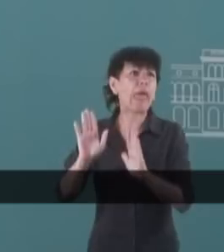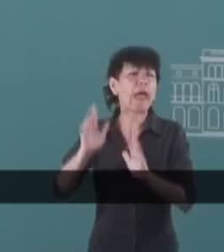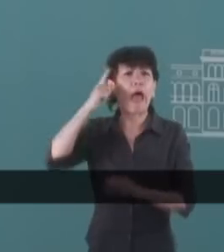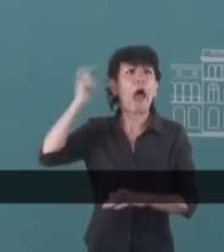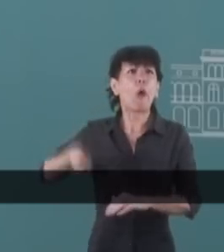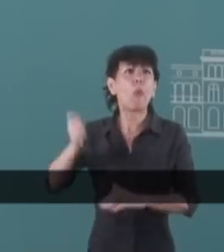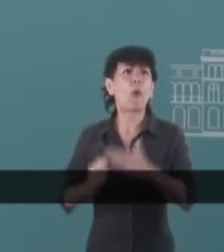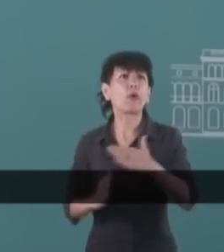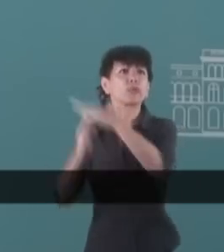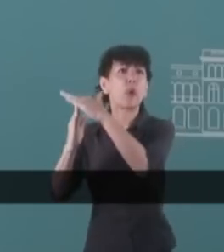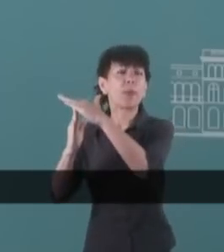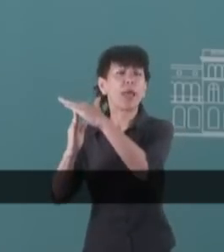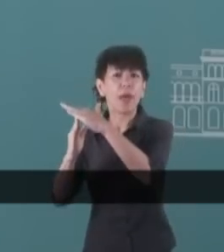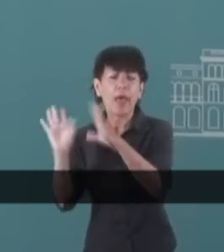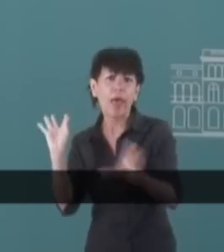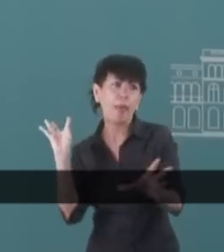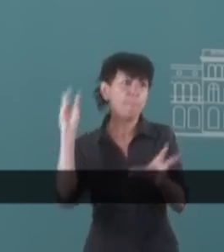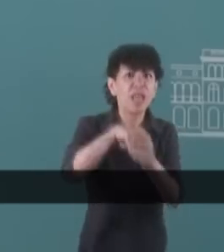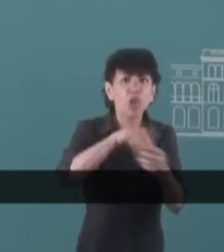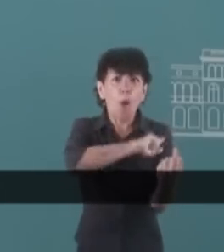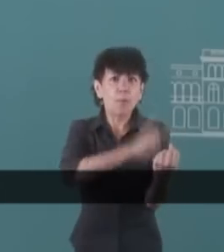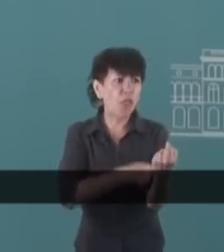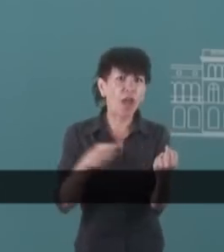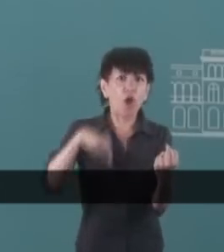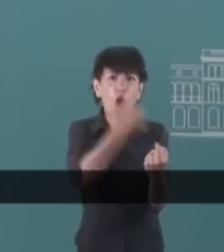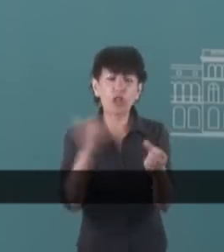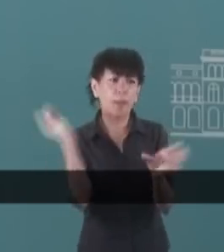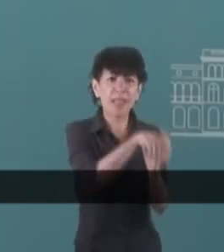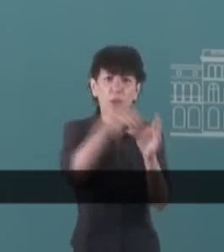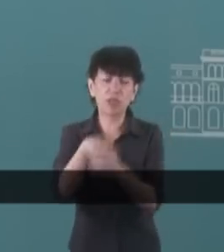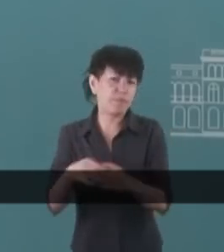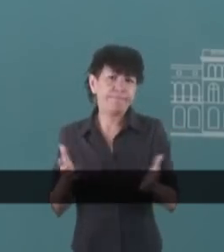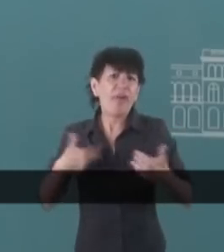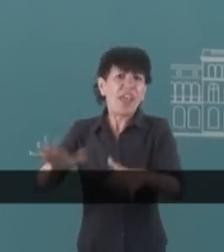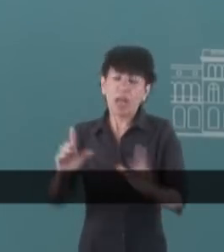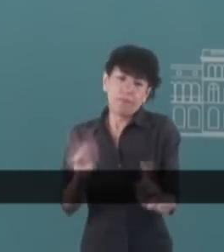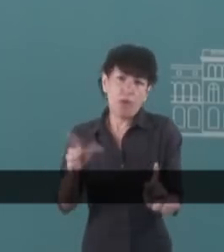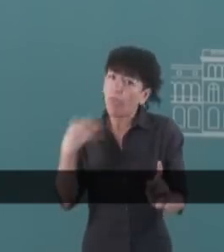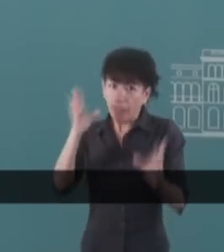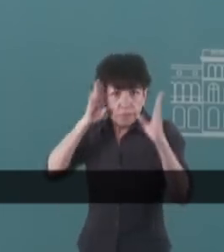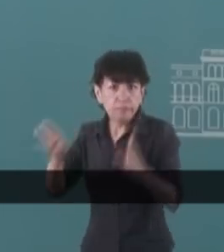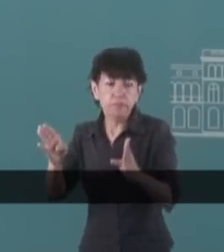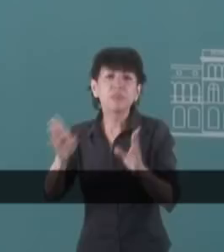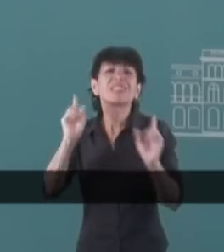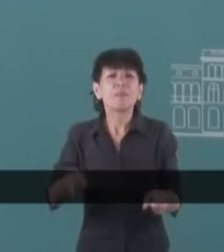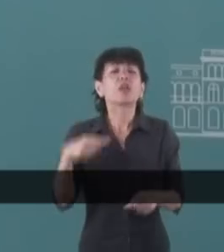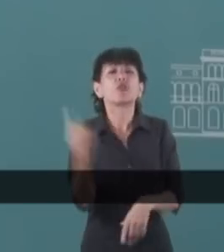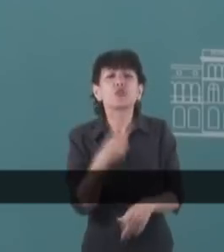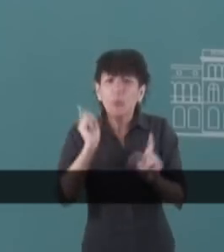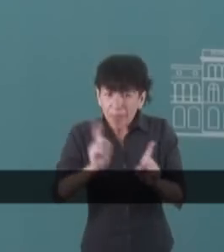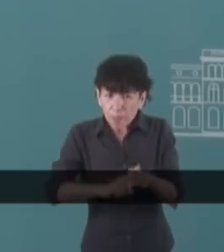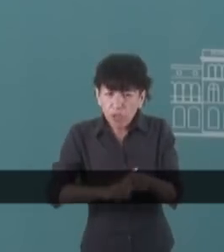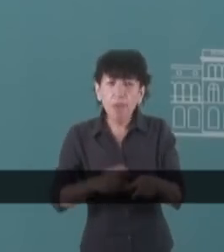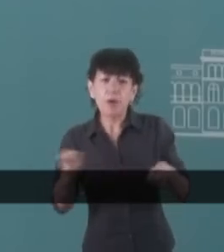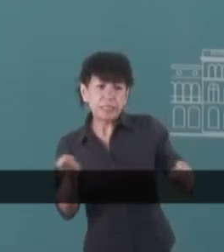Justicia de la Nación ha avasallado a los otros poderes. Y sin embargo, dicho todo esto, nosotros al mismo tiempo estamos gestionando y trabajando